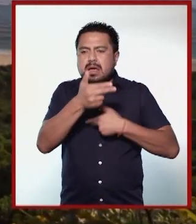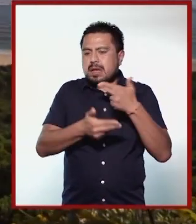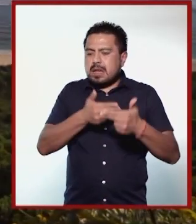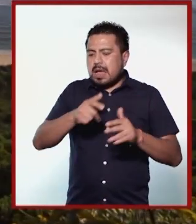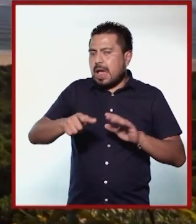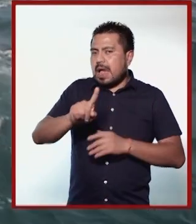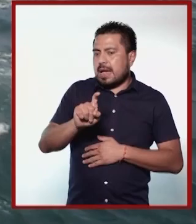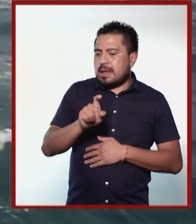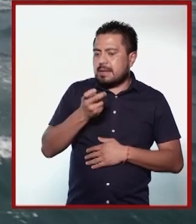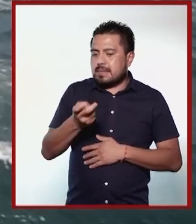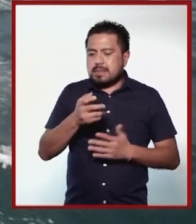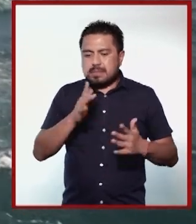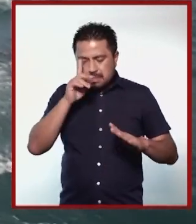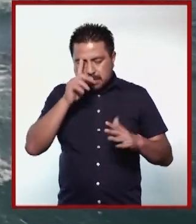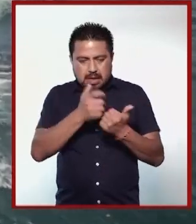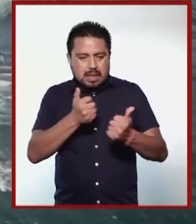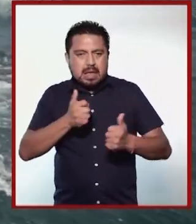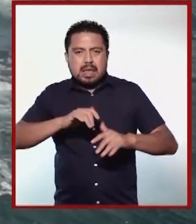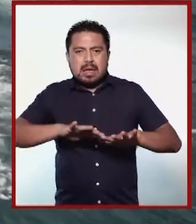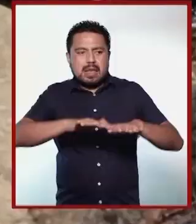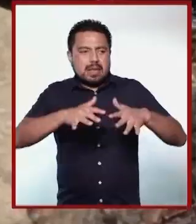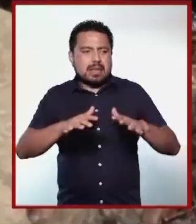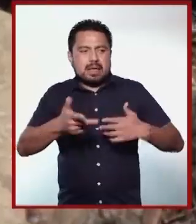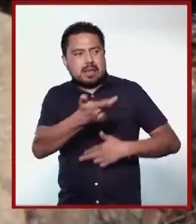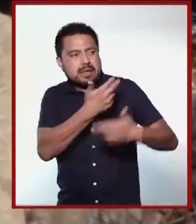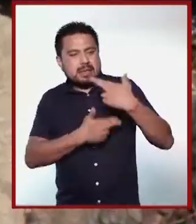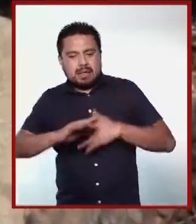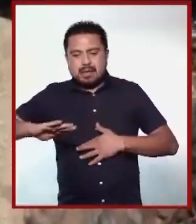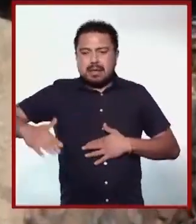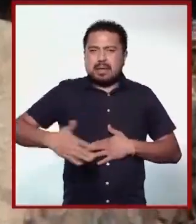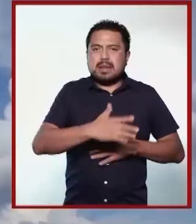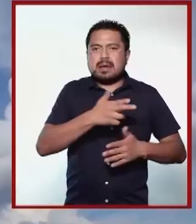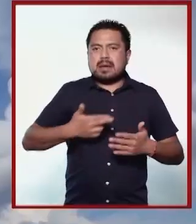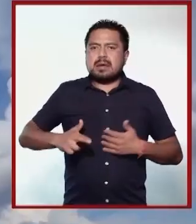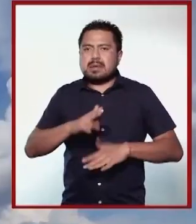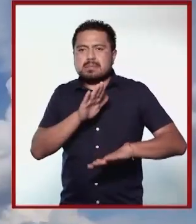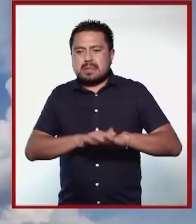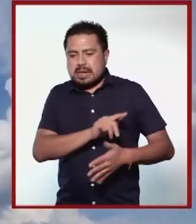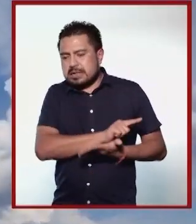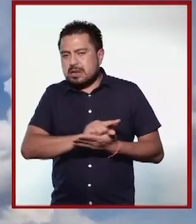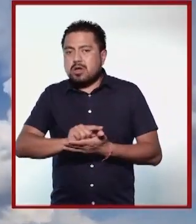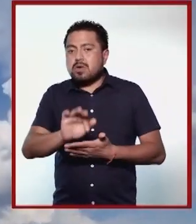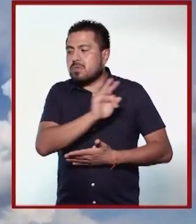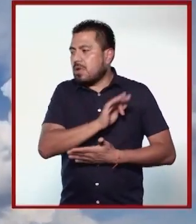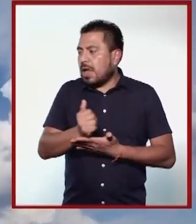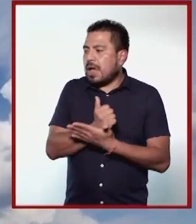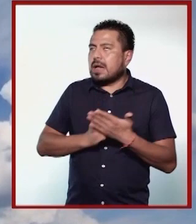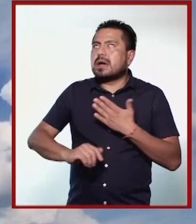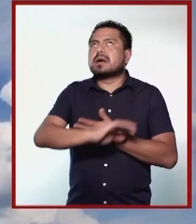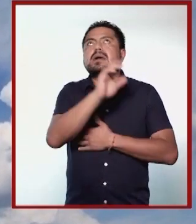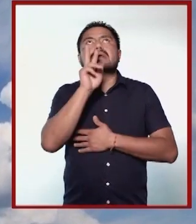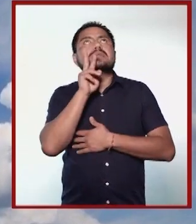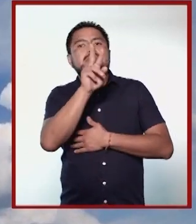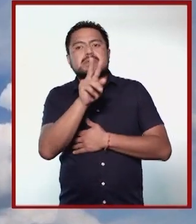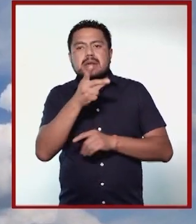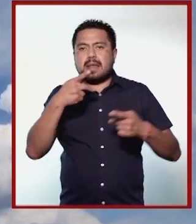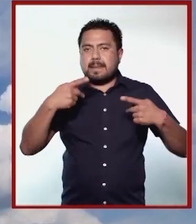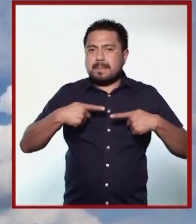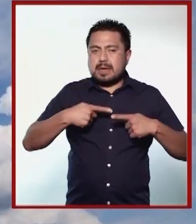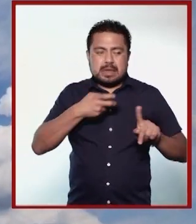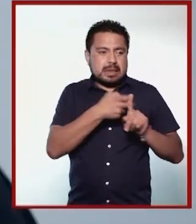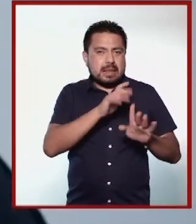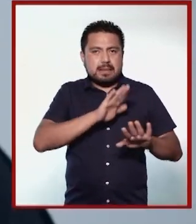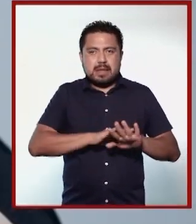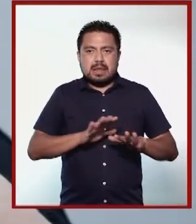trajo consigo el avistamiento de ballenas en las costas, ríos más limpios o que pudiéramos ver el azul del cielo. Las personas se volvieron